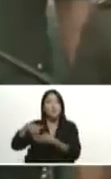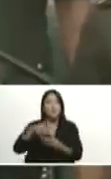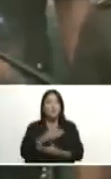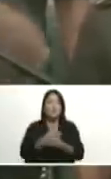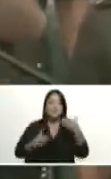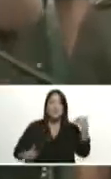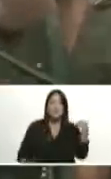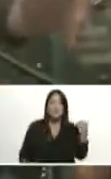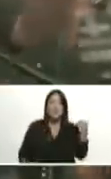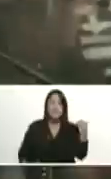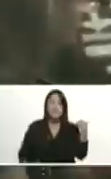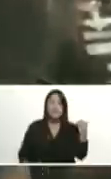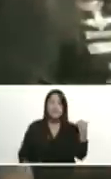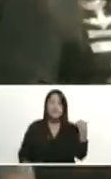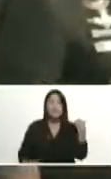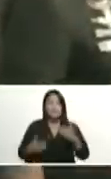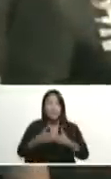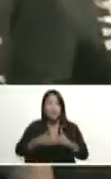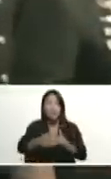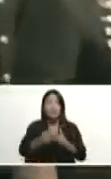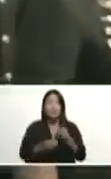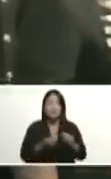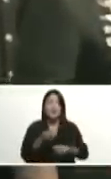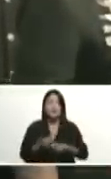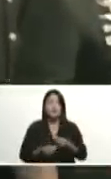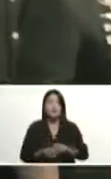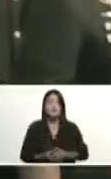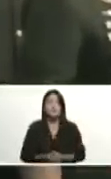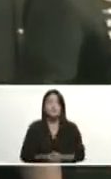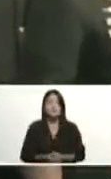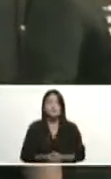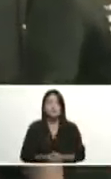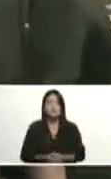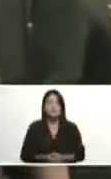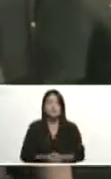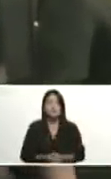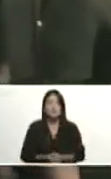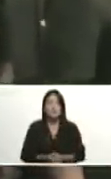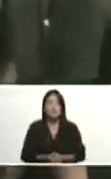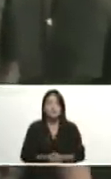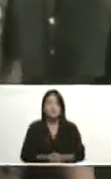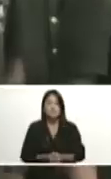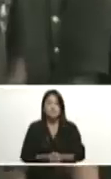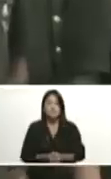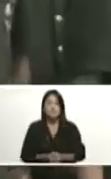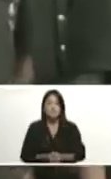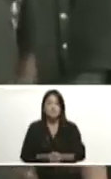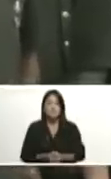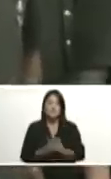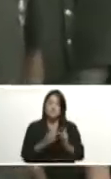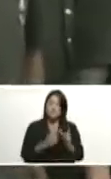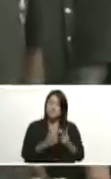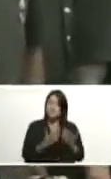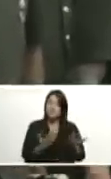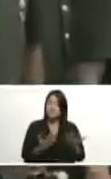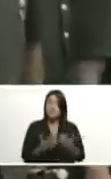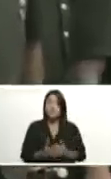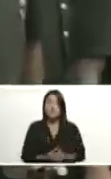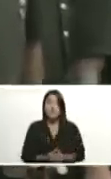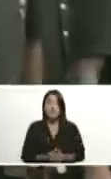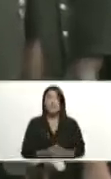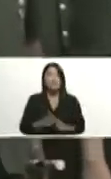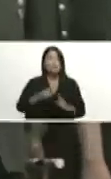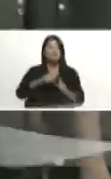ya a la vista en el horizonte. Los tenemos a la vista en el horizonte. Y en este caso sabemos